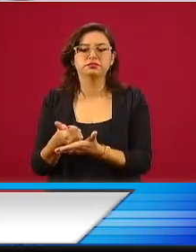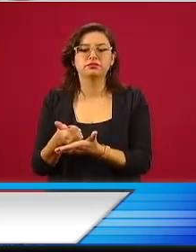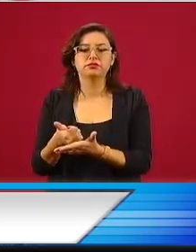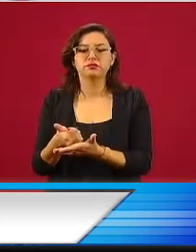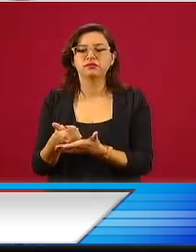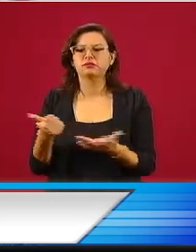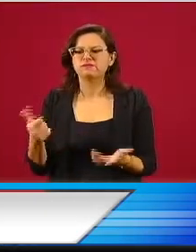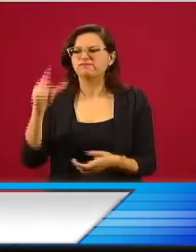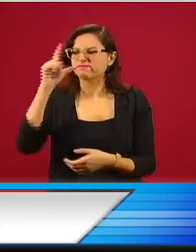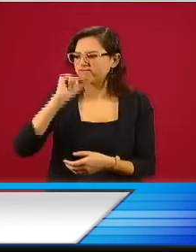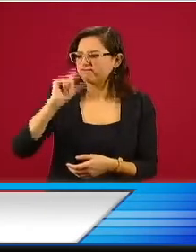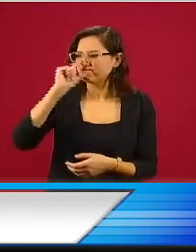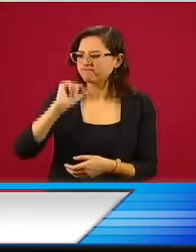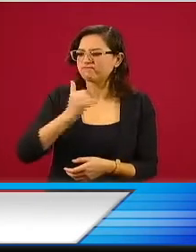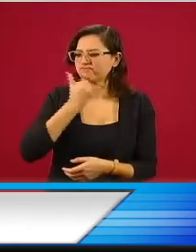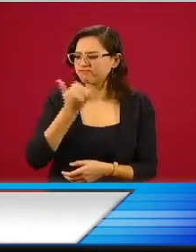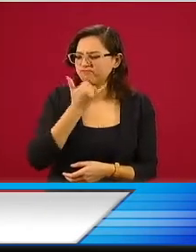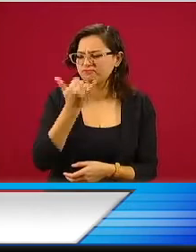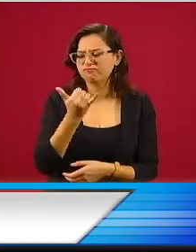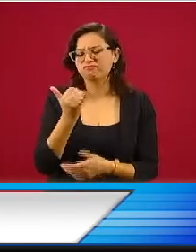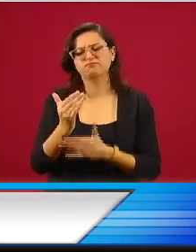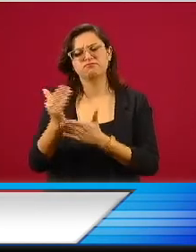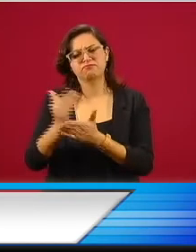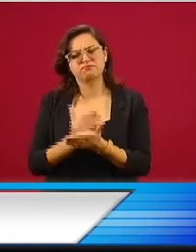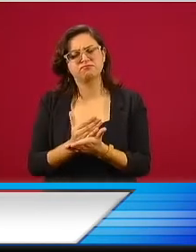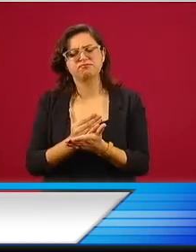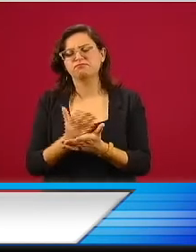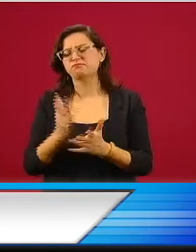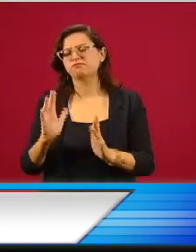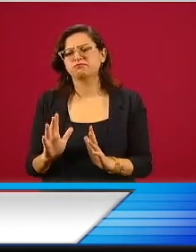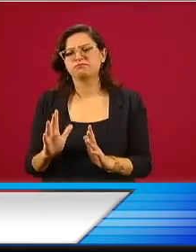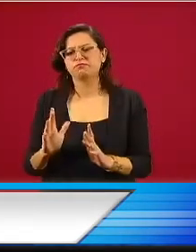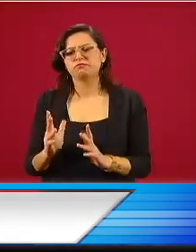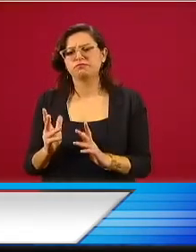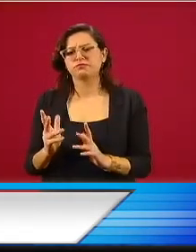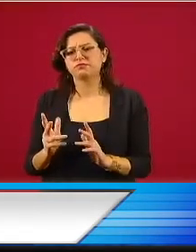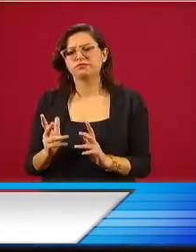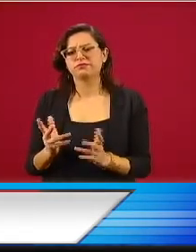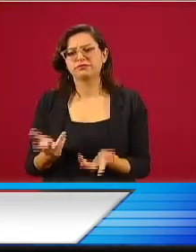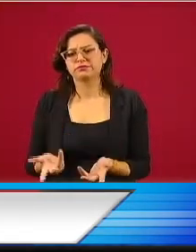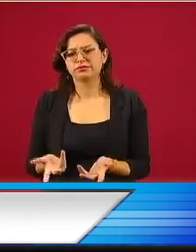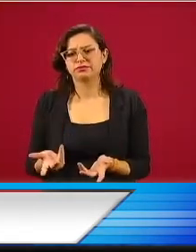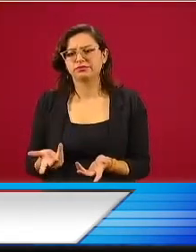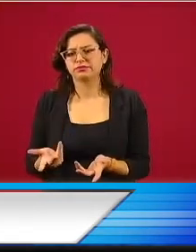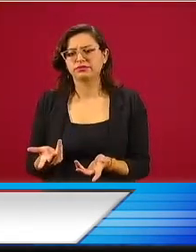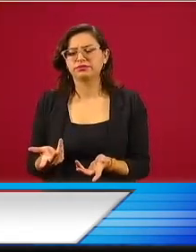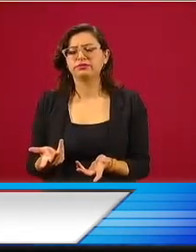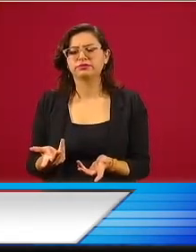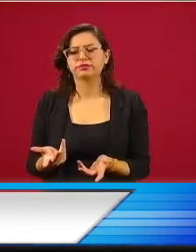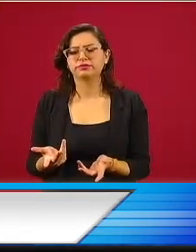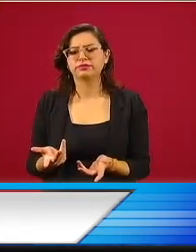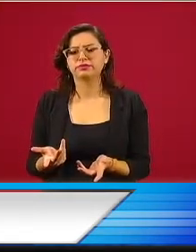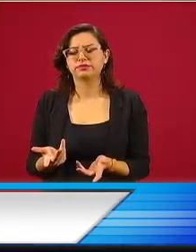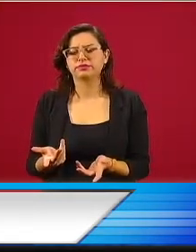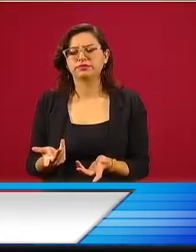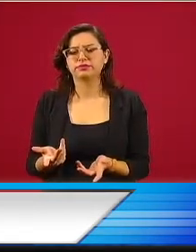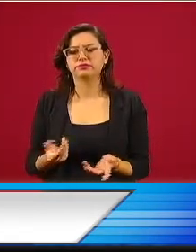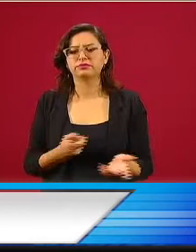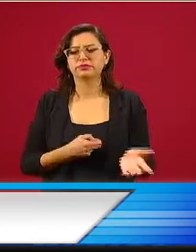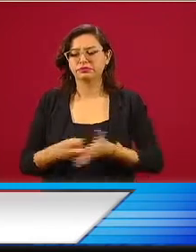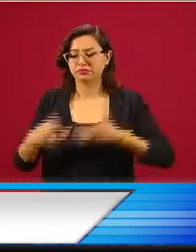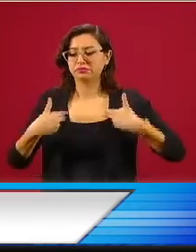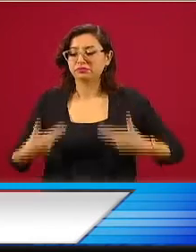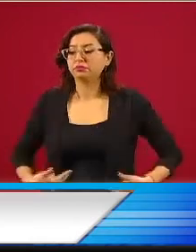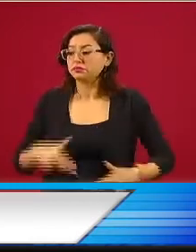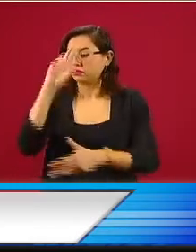año el presidente menciona que es una contribución más de nuestros héroes por lo que el calendario escolar no tendrá modificaciones en este sentido